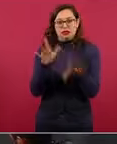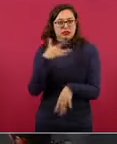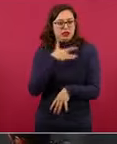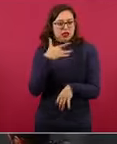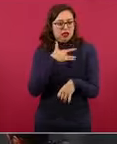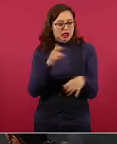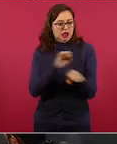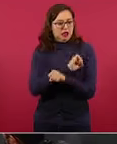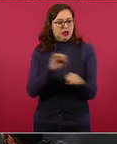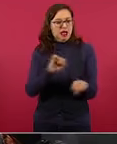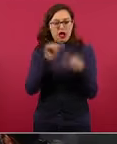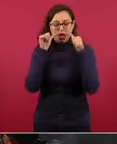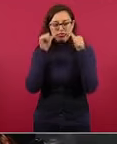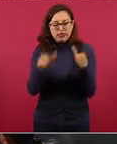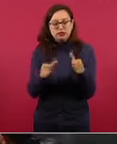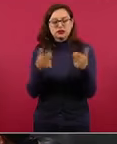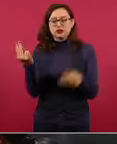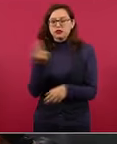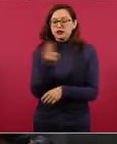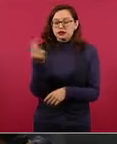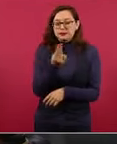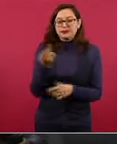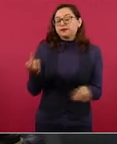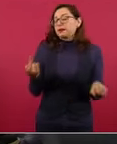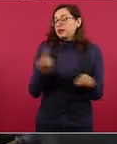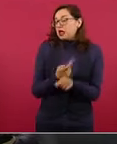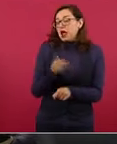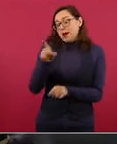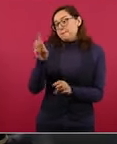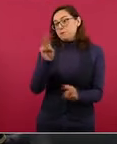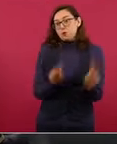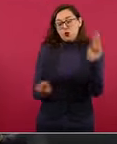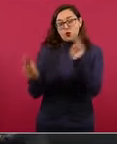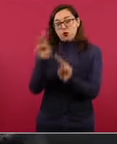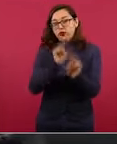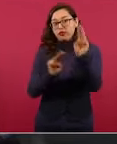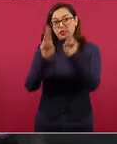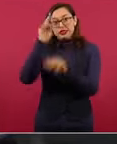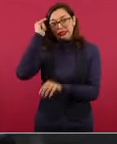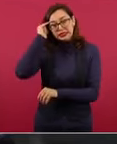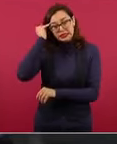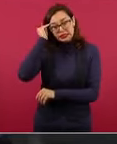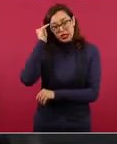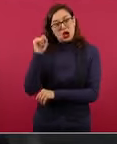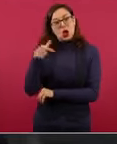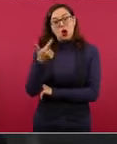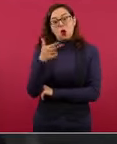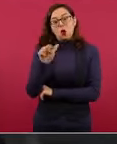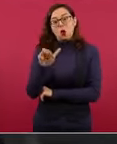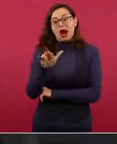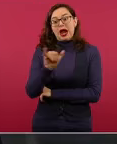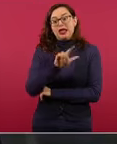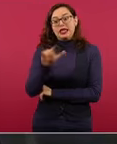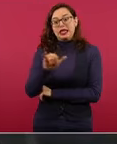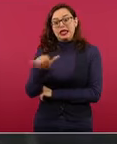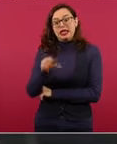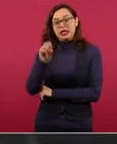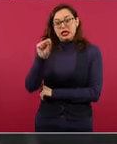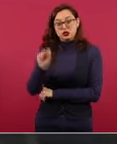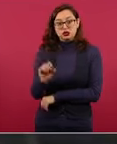comunidades de la sierra como pues los guarijíos si ustedes están pensando en alguna ambulancia aérea o algo porque